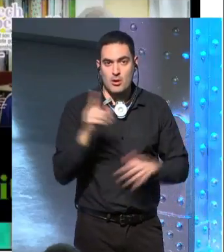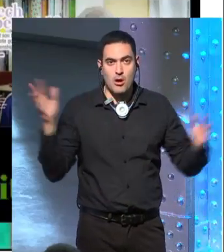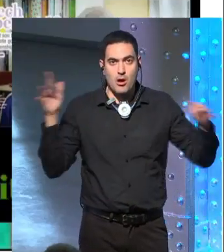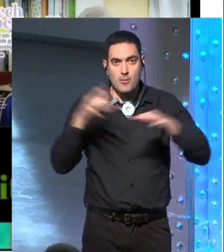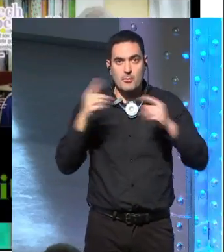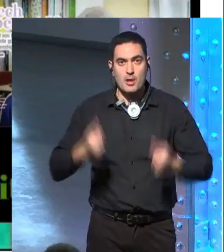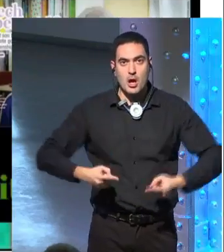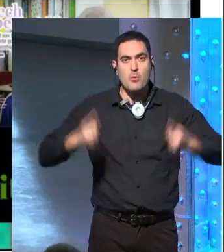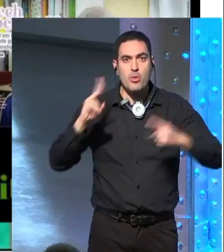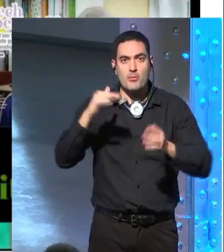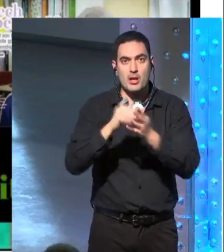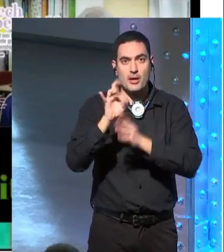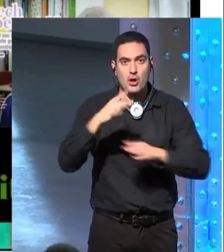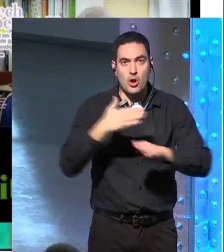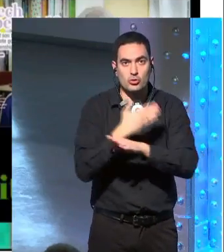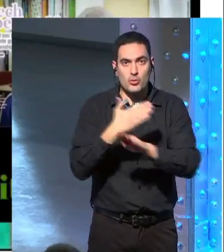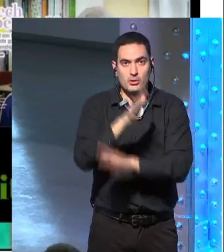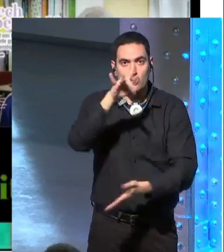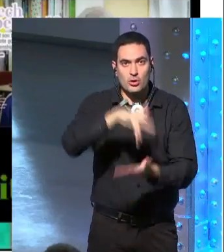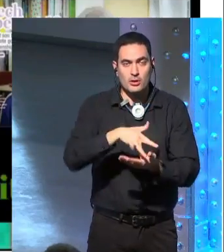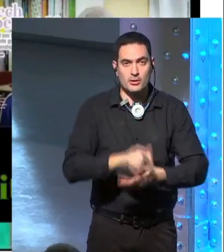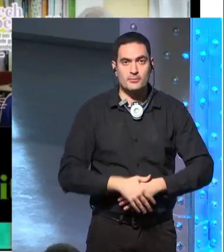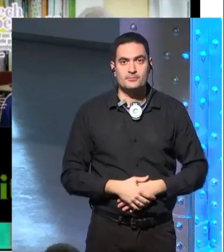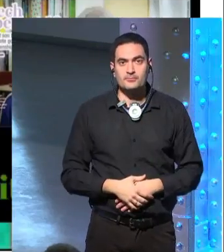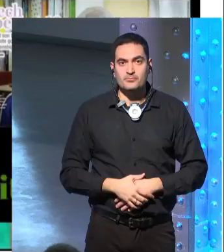en octubre de 2015 y